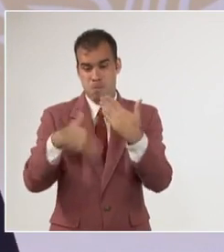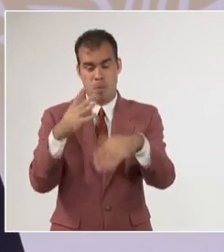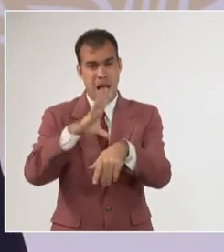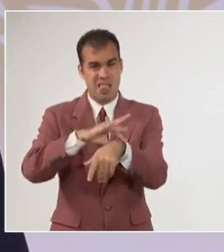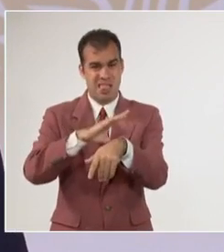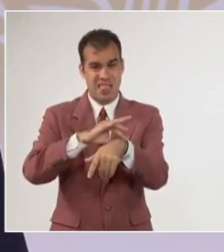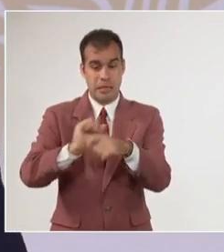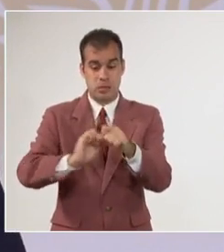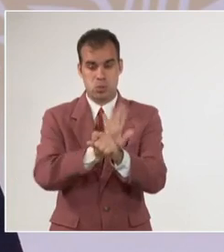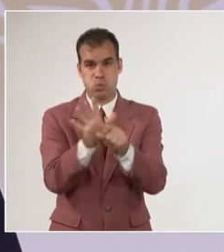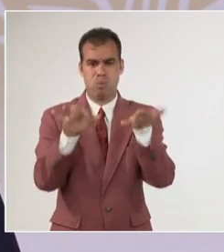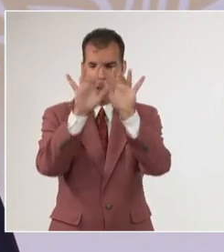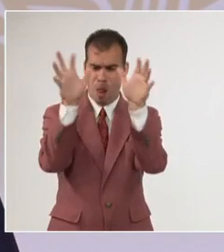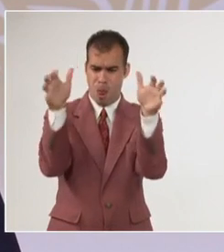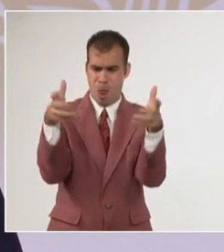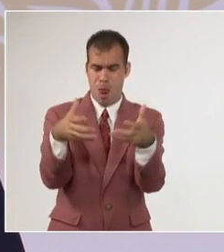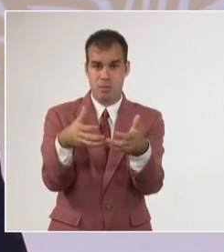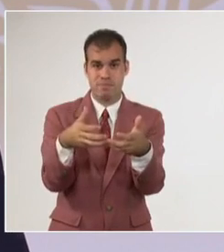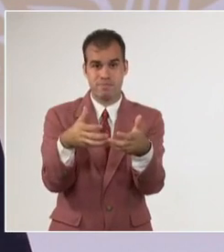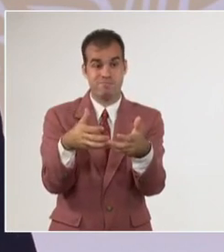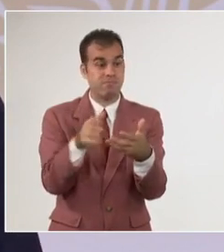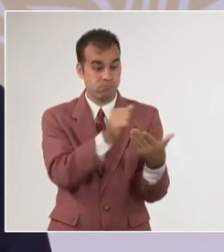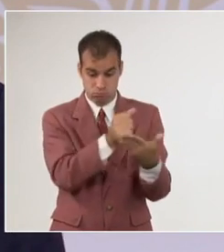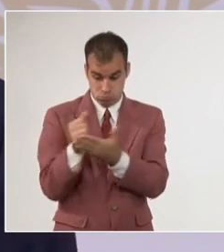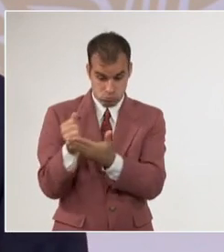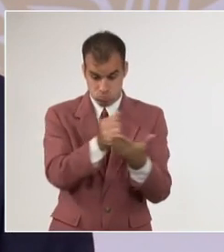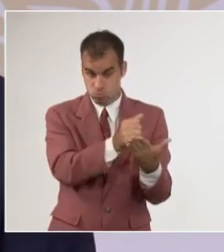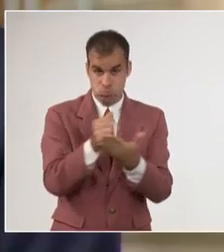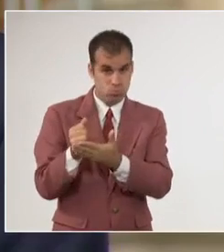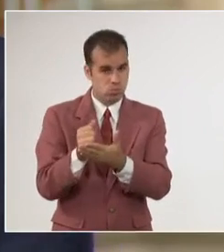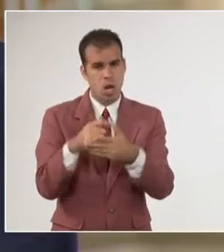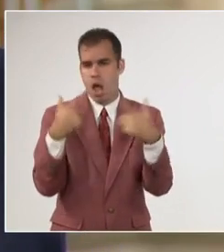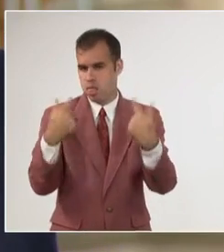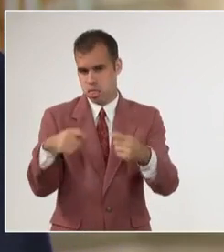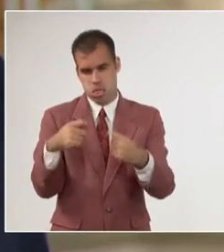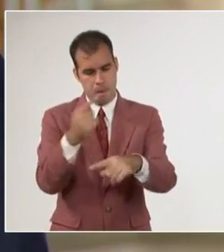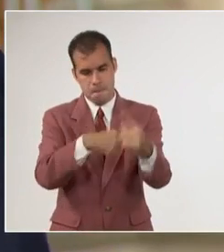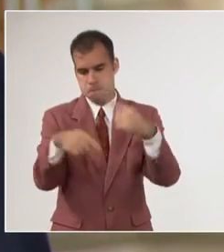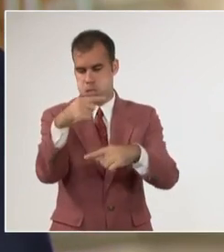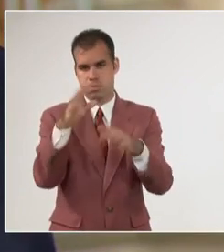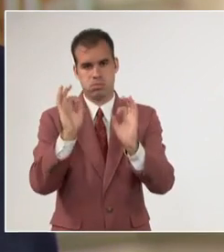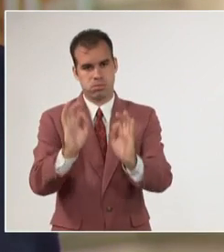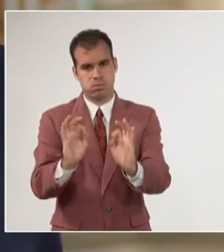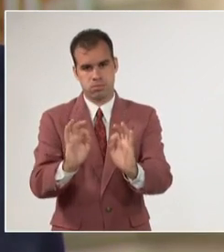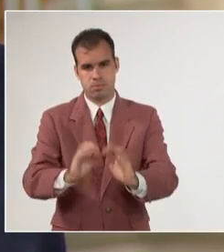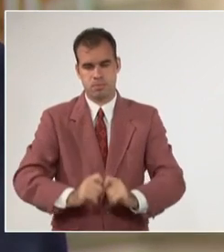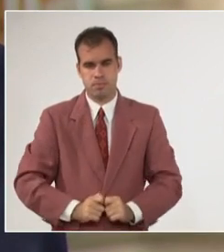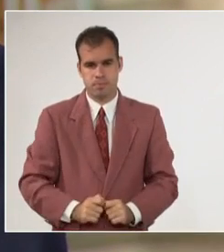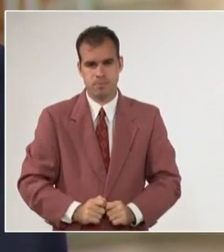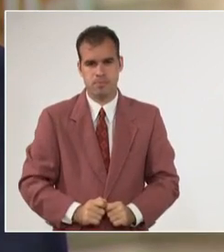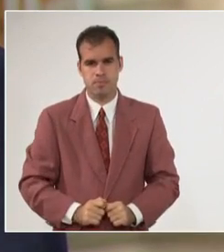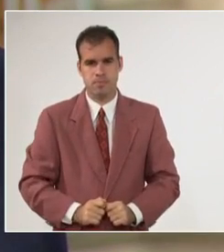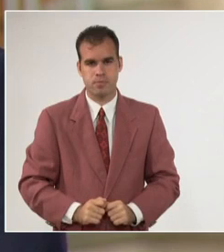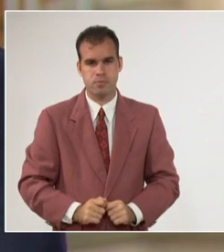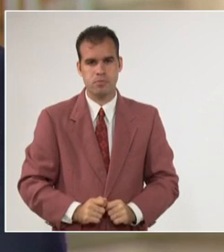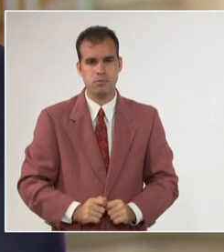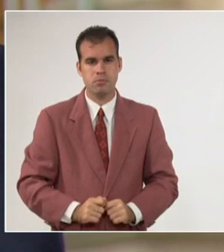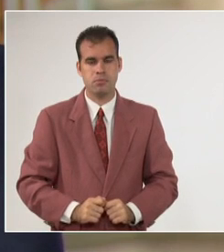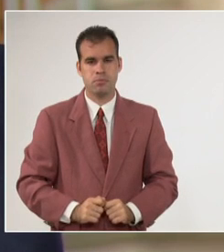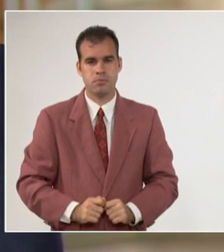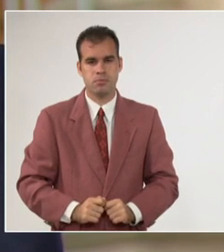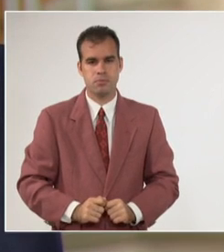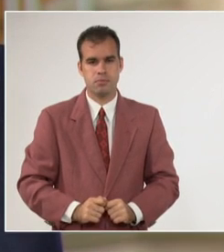el mundo, la solidaridad y la cooperación entre nuestros pueblos adquiere mayor trascendencia. Por esa